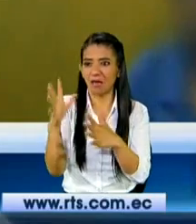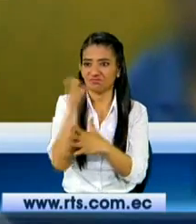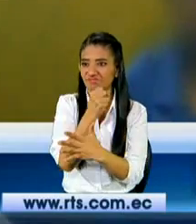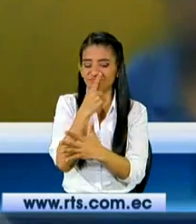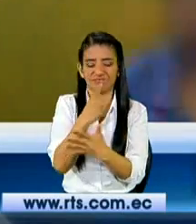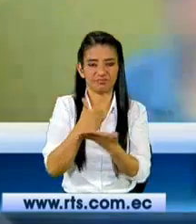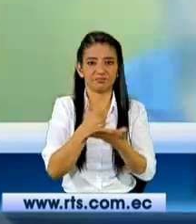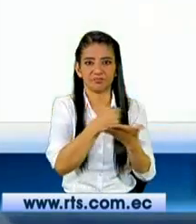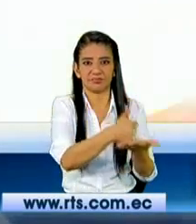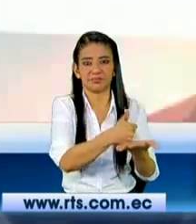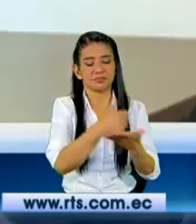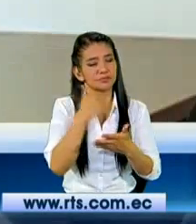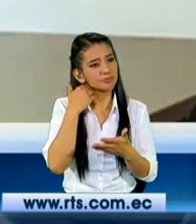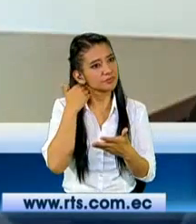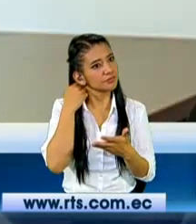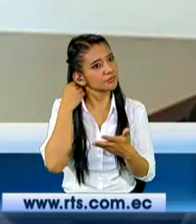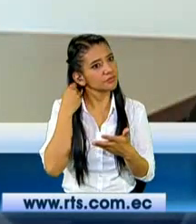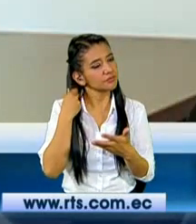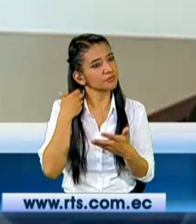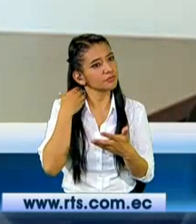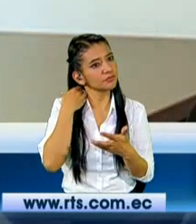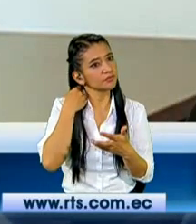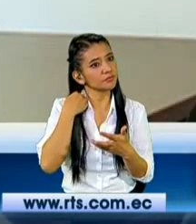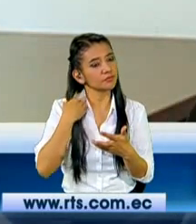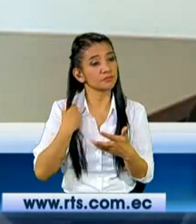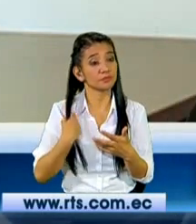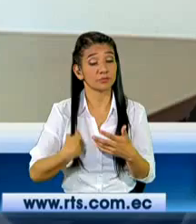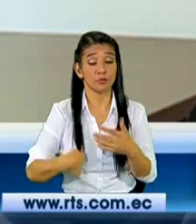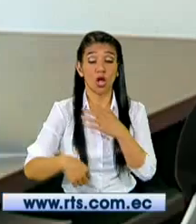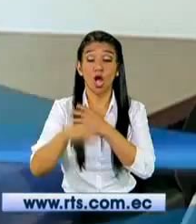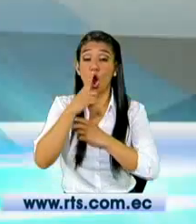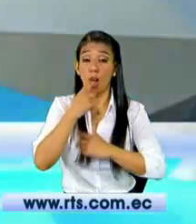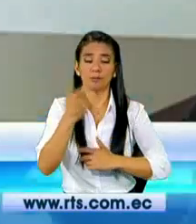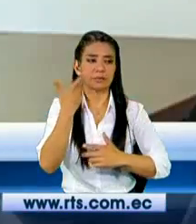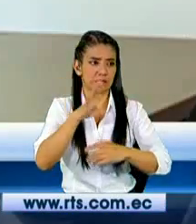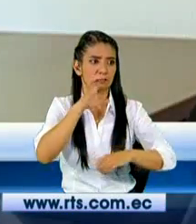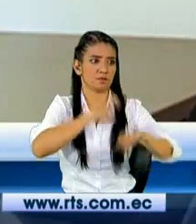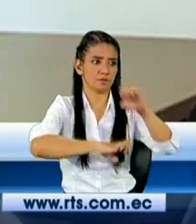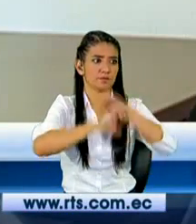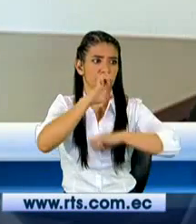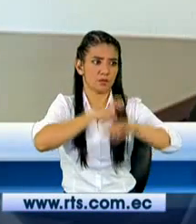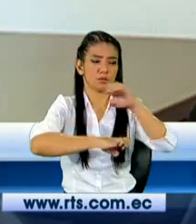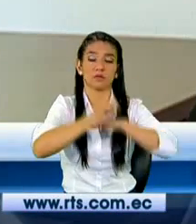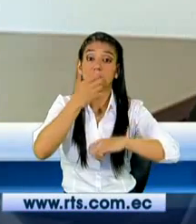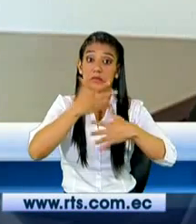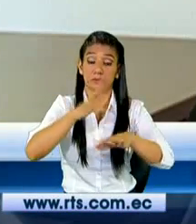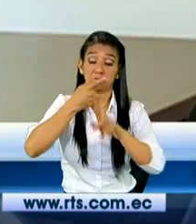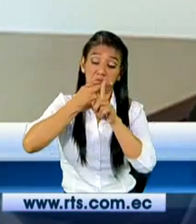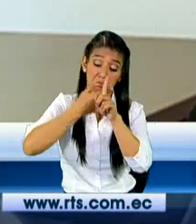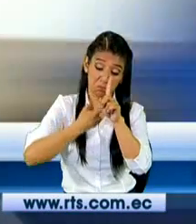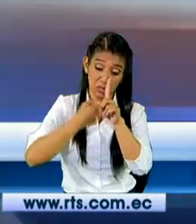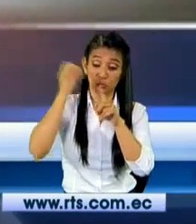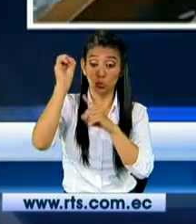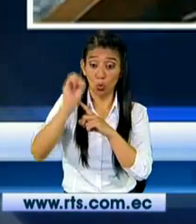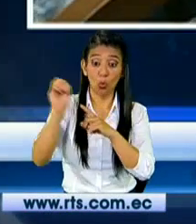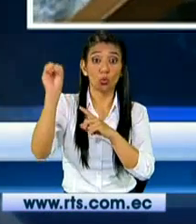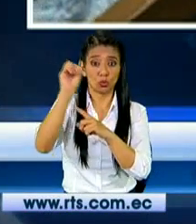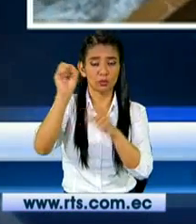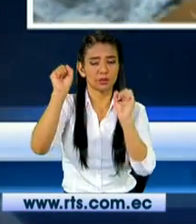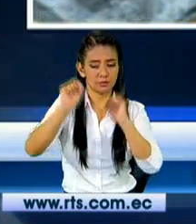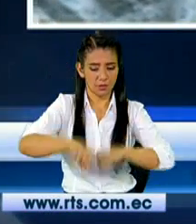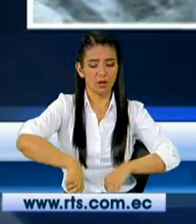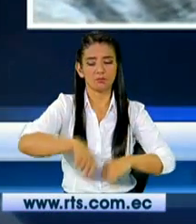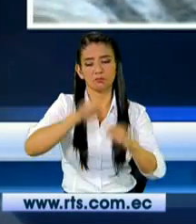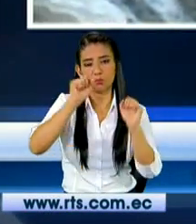la ayuda. El ciudadano ya ha sido evaluado y a partir del mes de octubre podrá cobrar